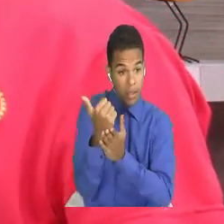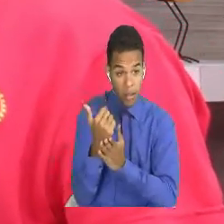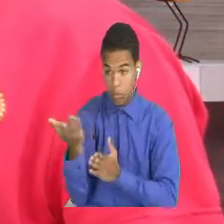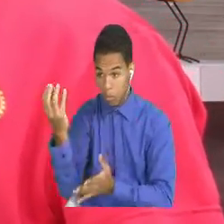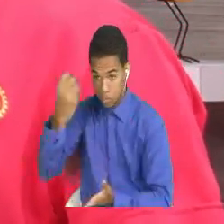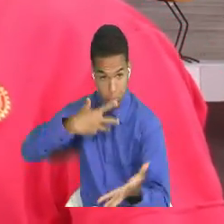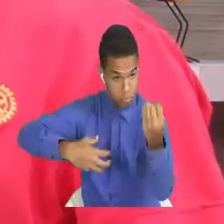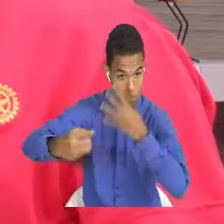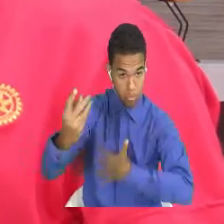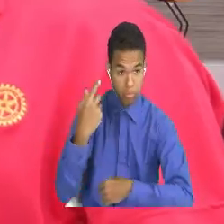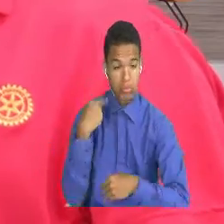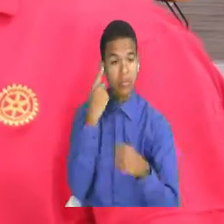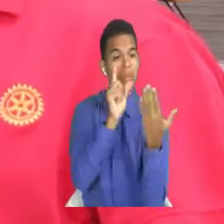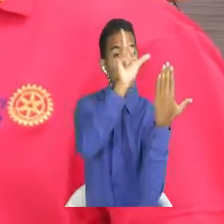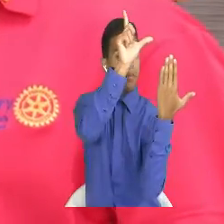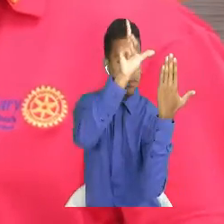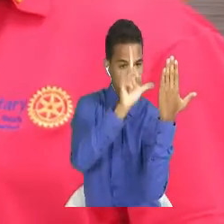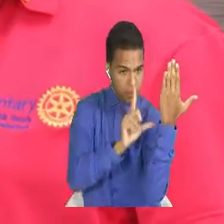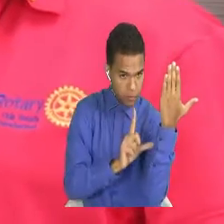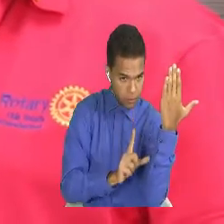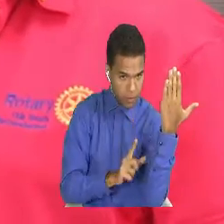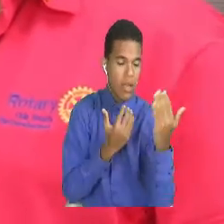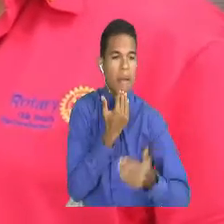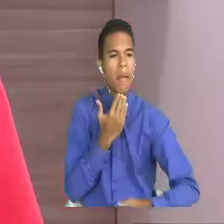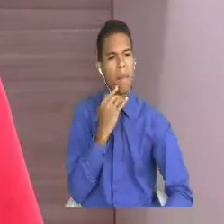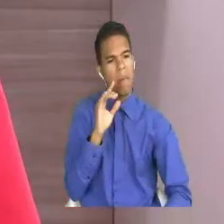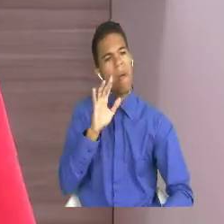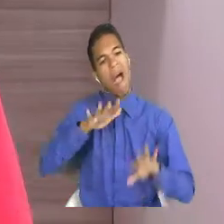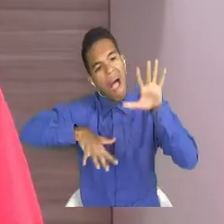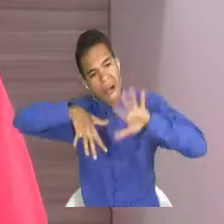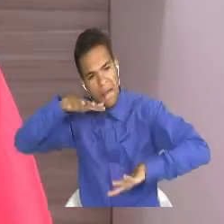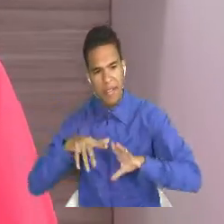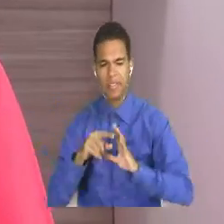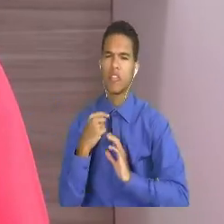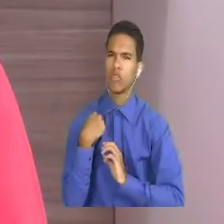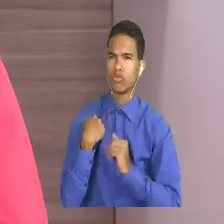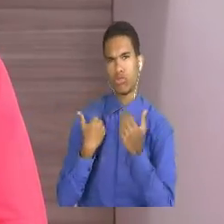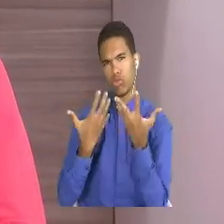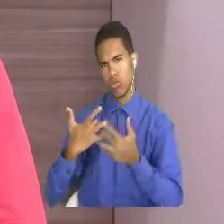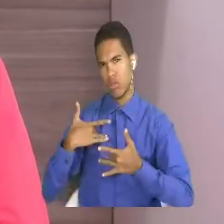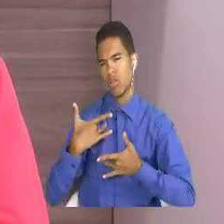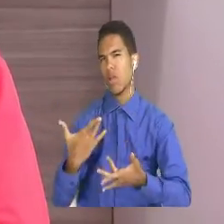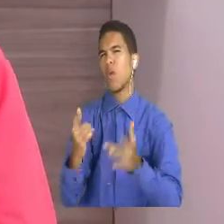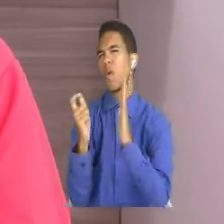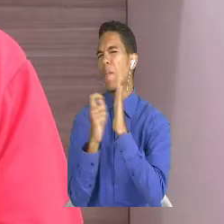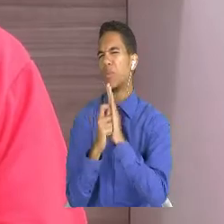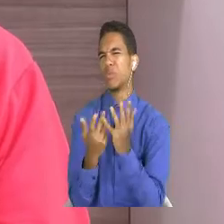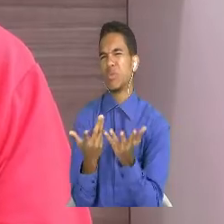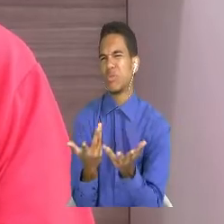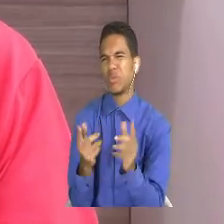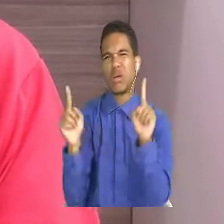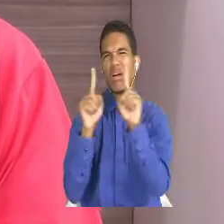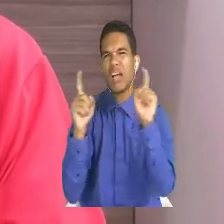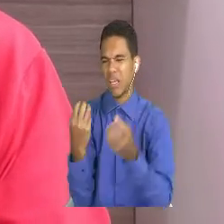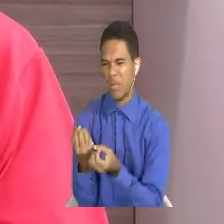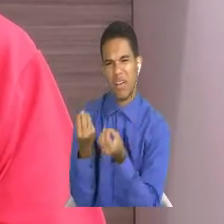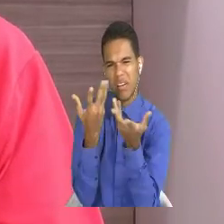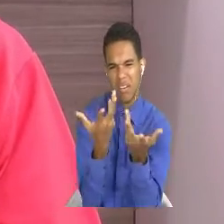de productos que la gente puede llevar, porque a veces la gente se pregunta qué podemos llevar. Okay. Entonces, los productos no